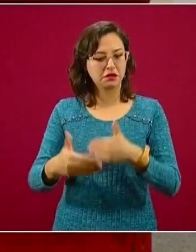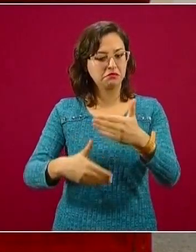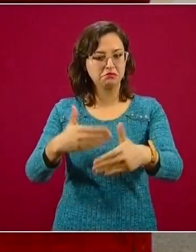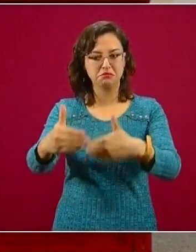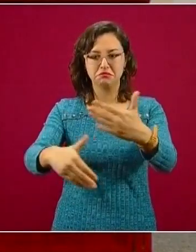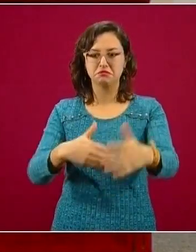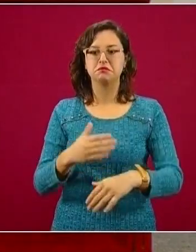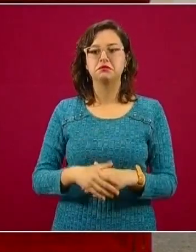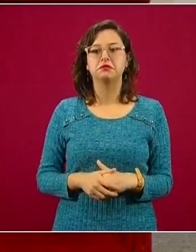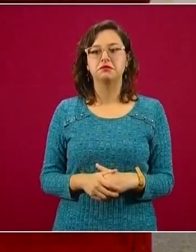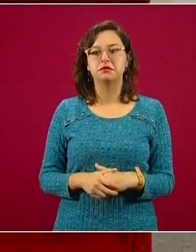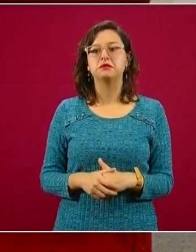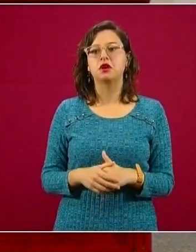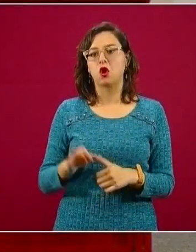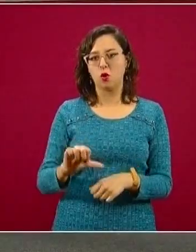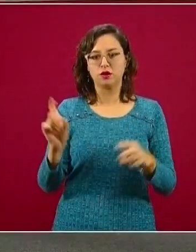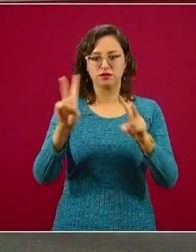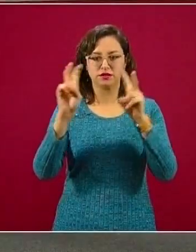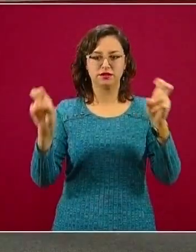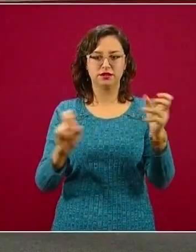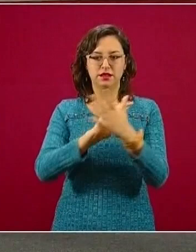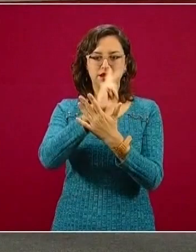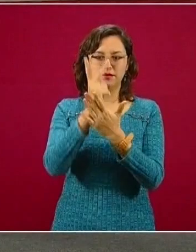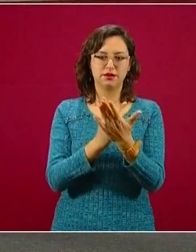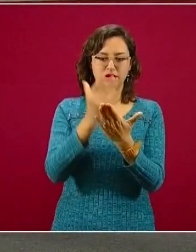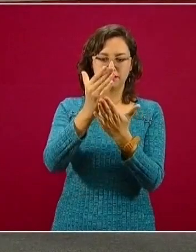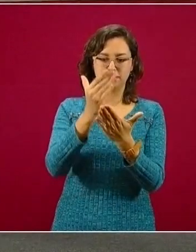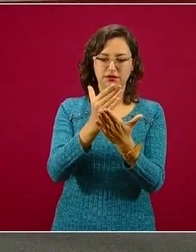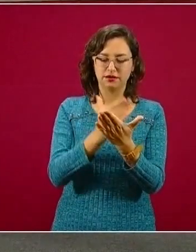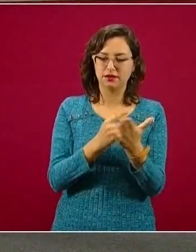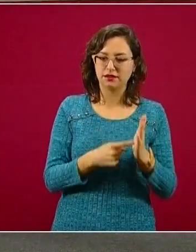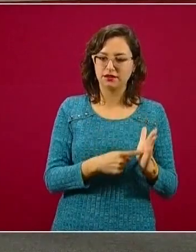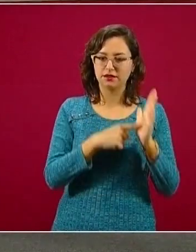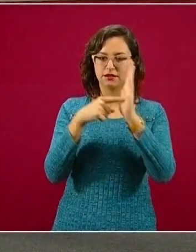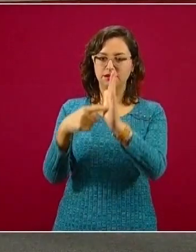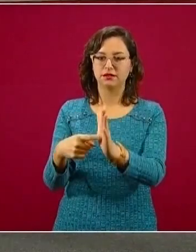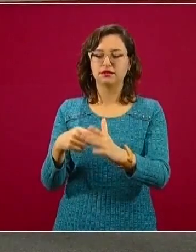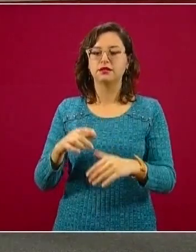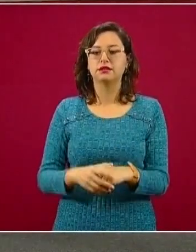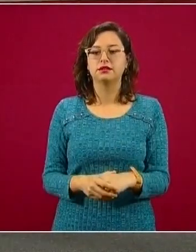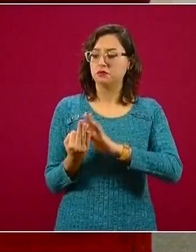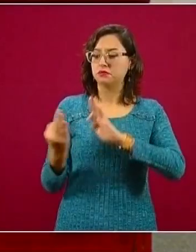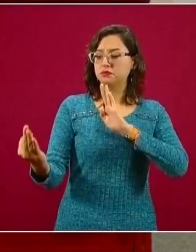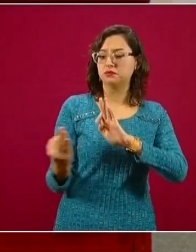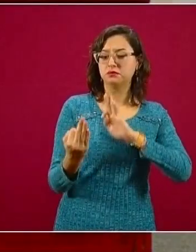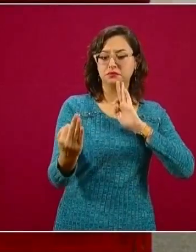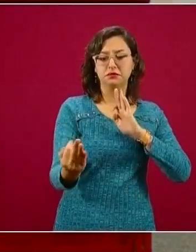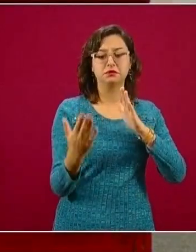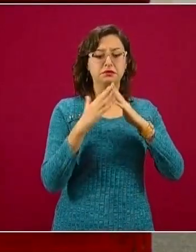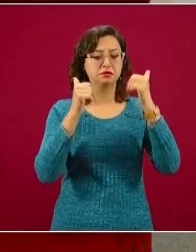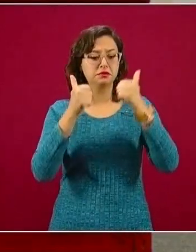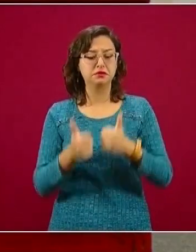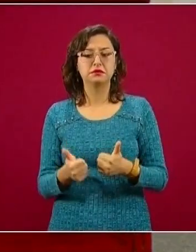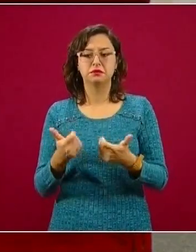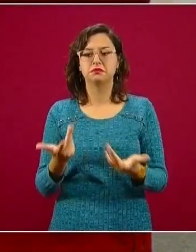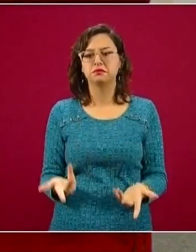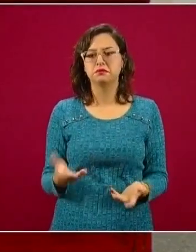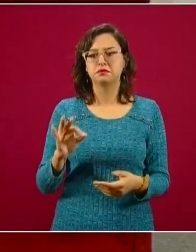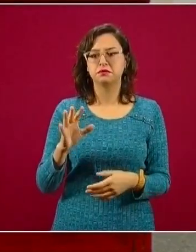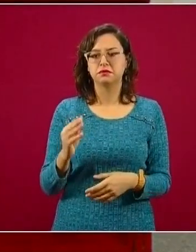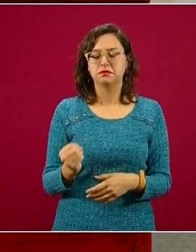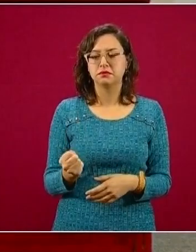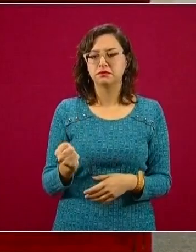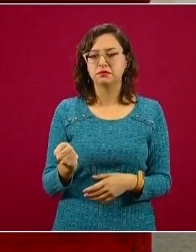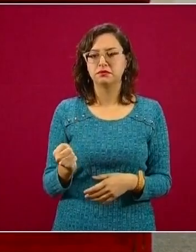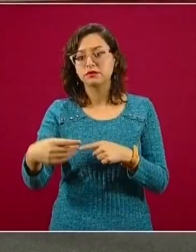en el país en los últimos 14 días en cuyo caso tabasco es tercero con 404 casos y segundo en tasa